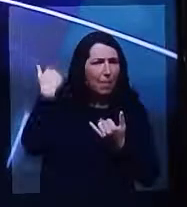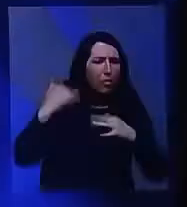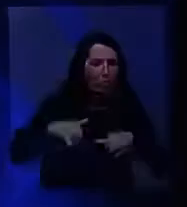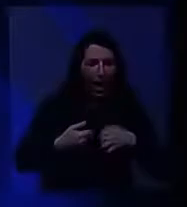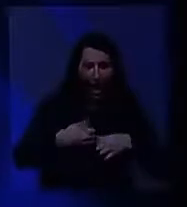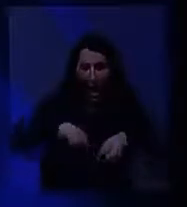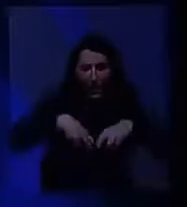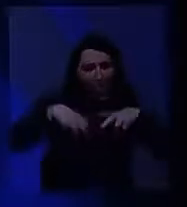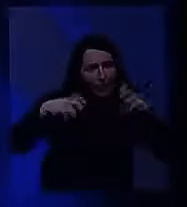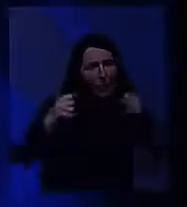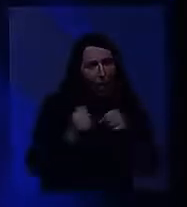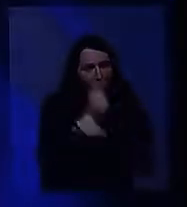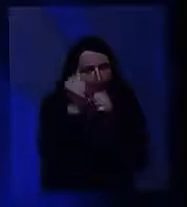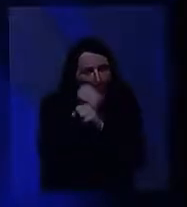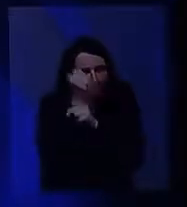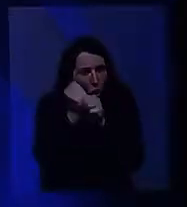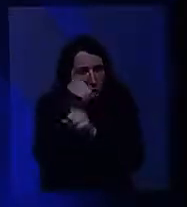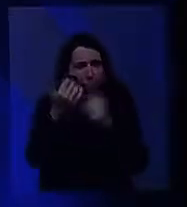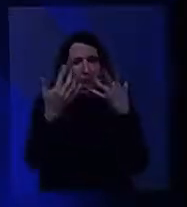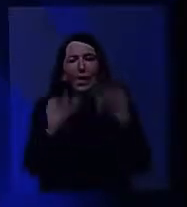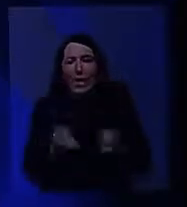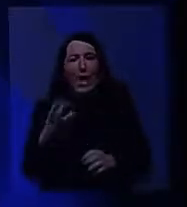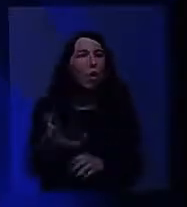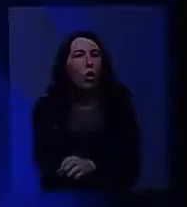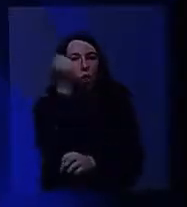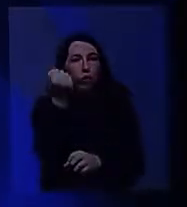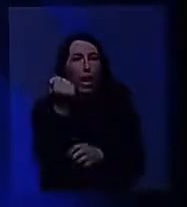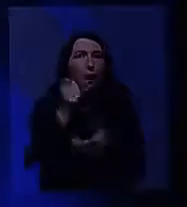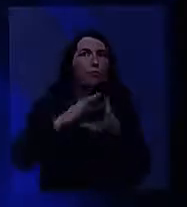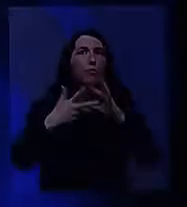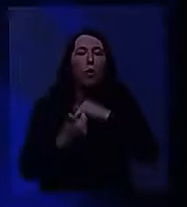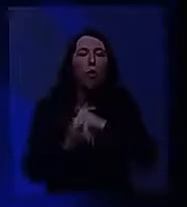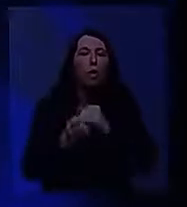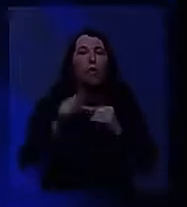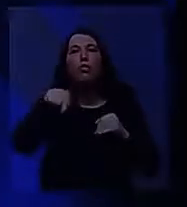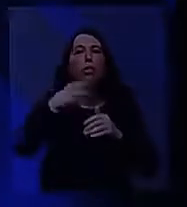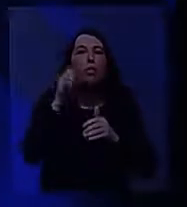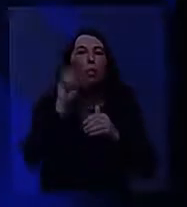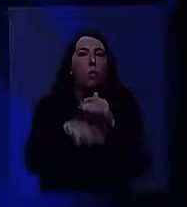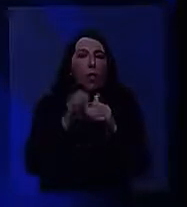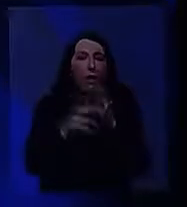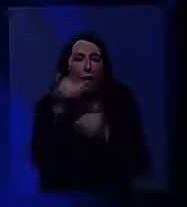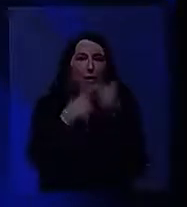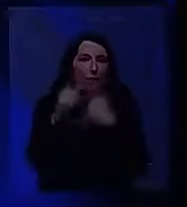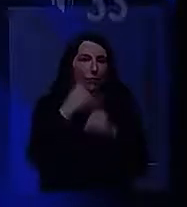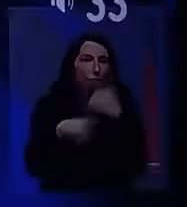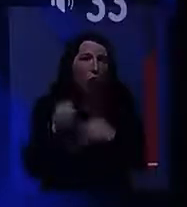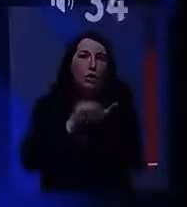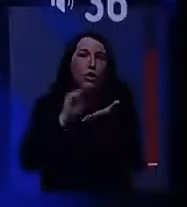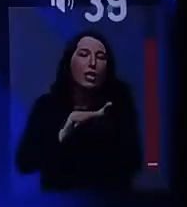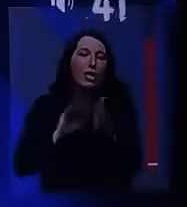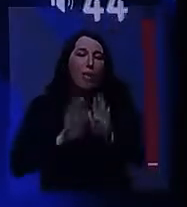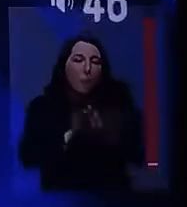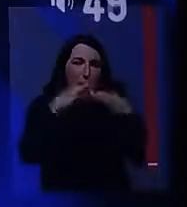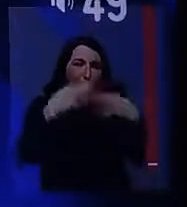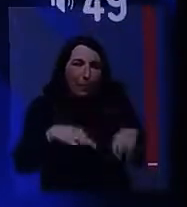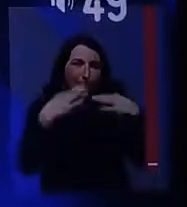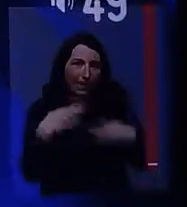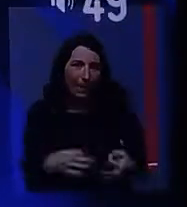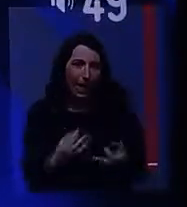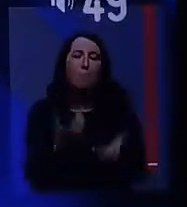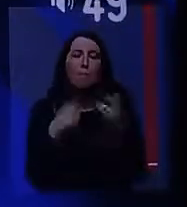lo que quieres encontrar una manera de generar un soporte de información de datos que tenga algunas particularidades. Pero primero vamos a repasar a ver qué